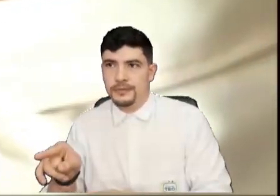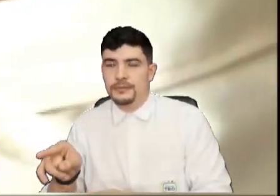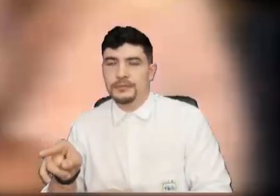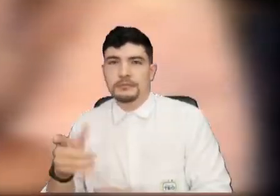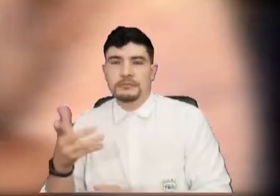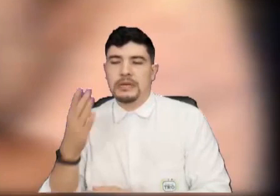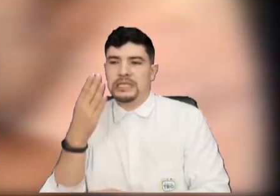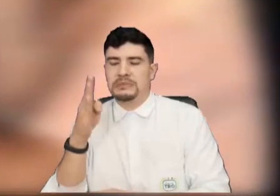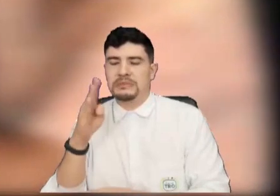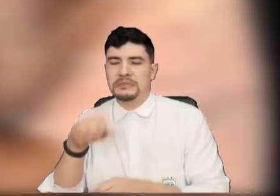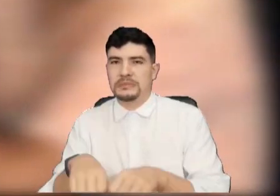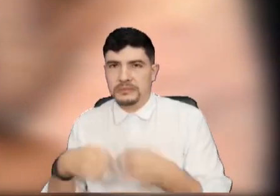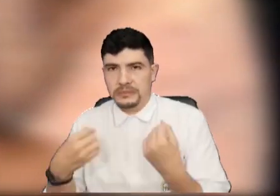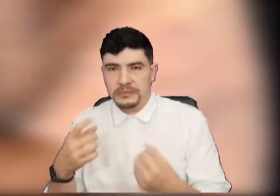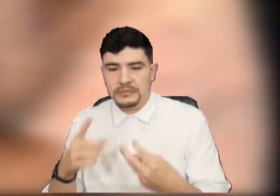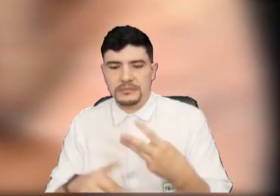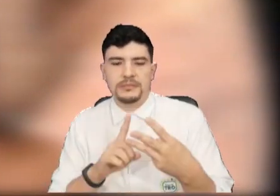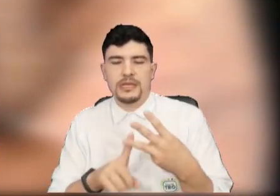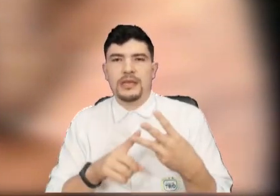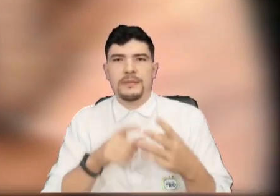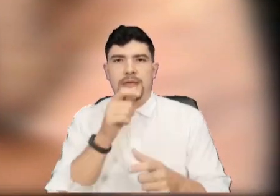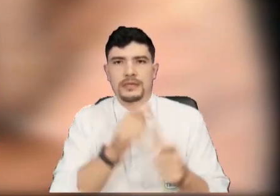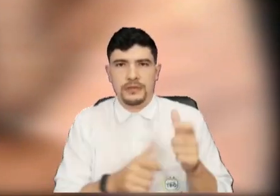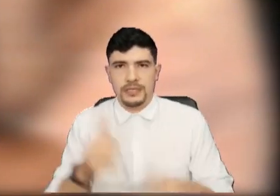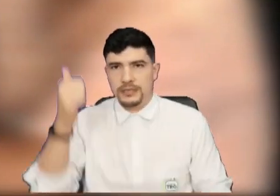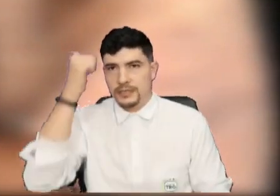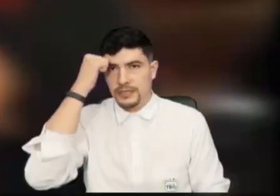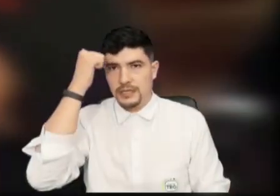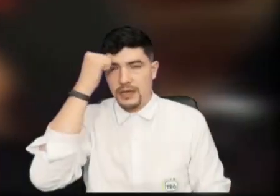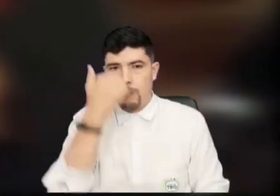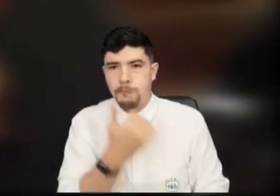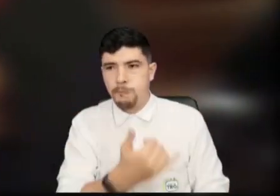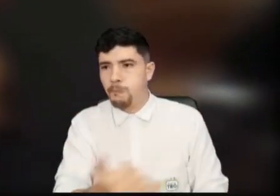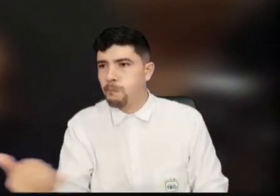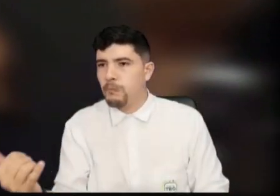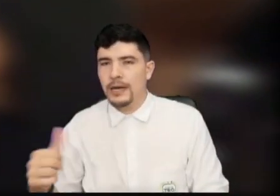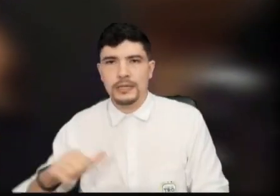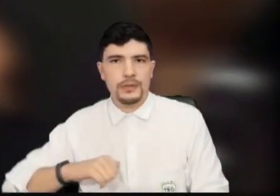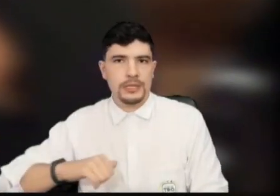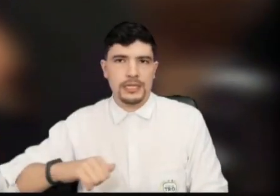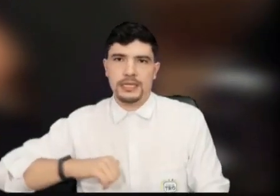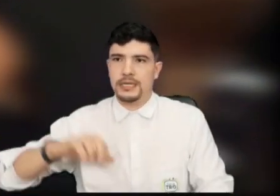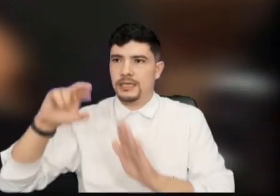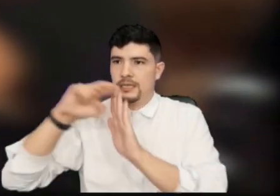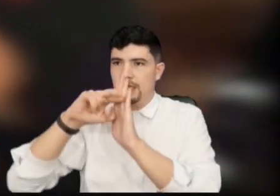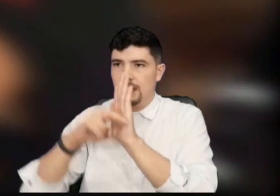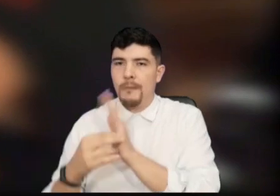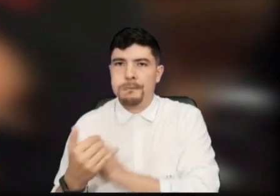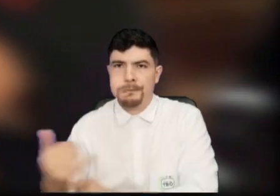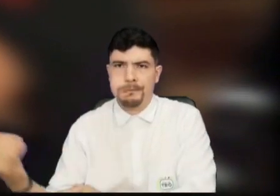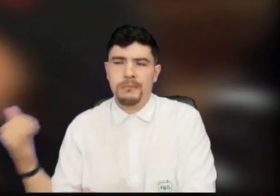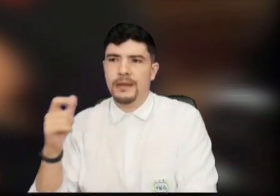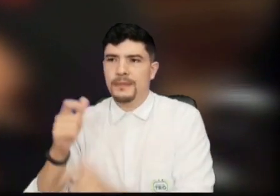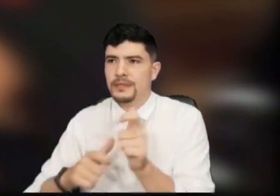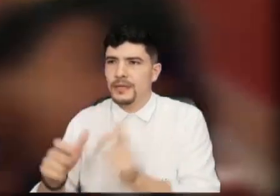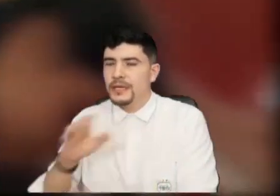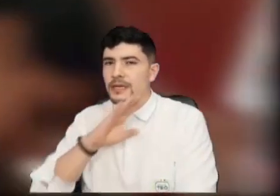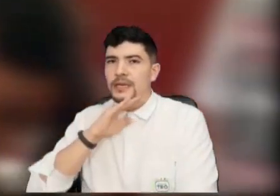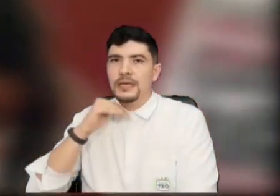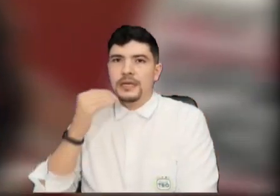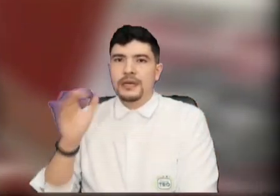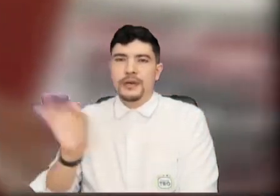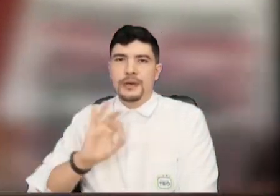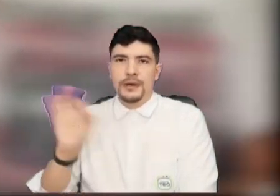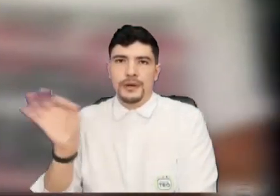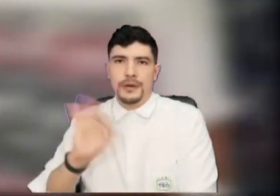gran mayoría de los docentes no cumplen con las medidas es decir tienen enfermedades o simplemente son mayores